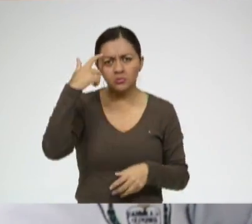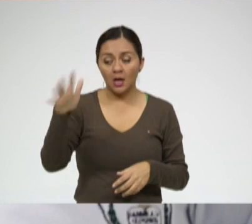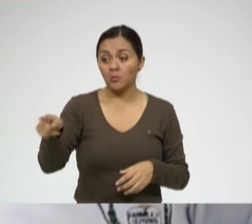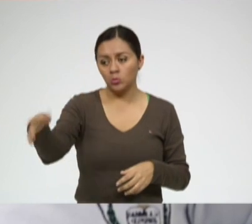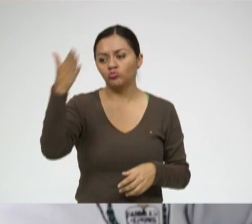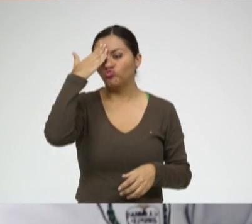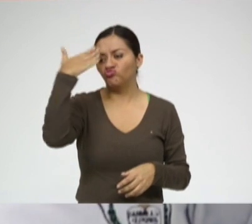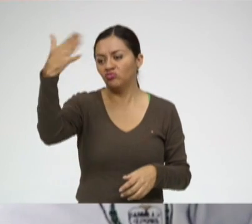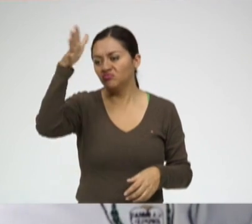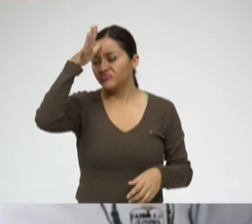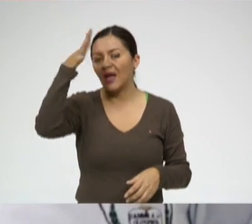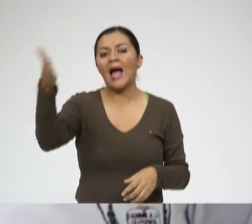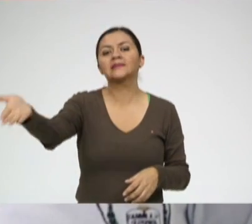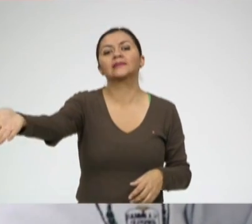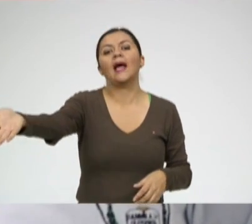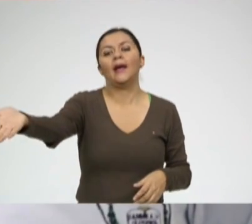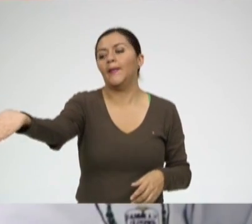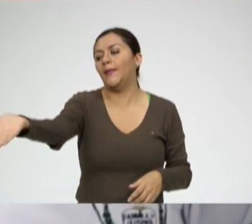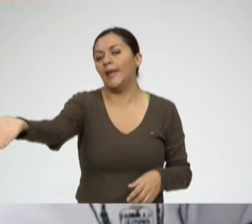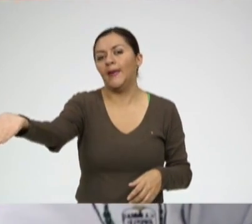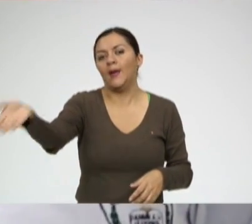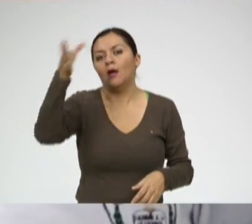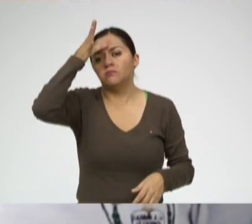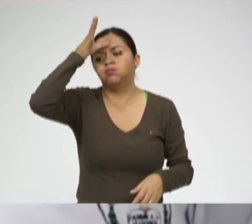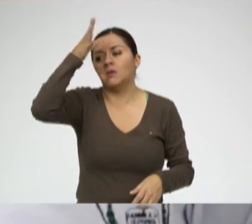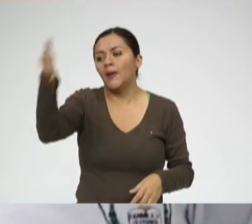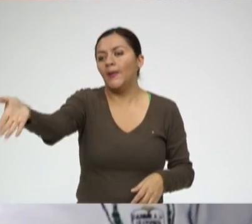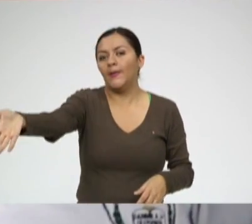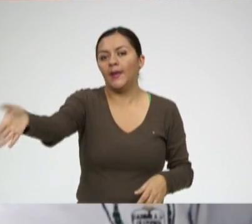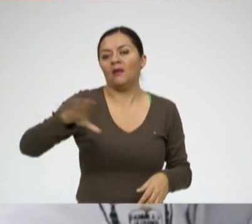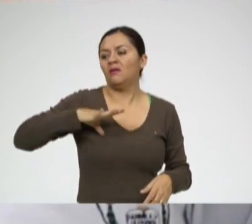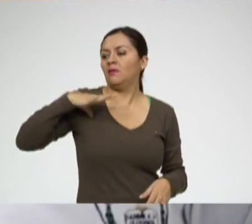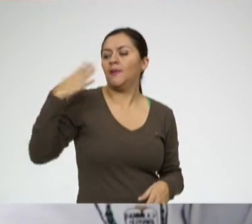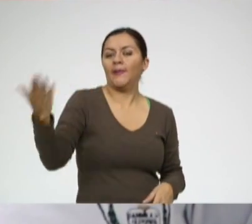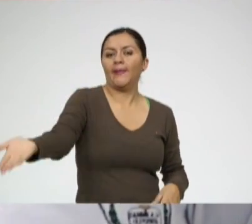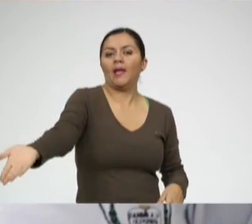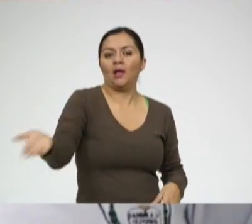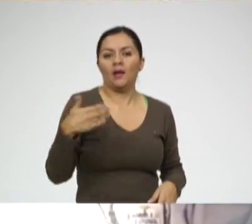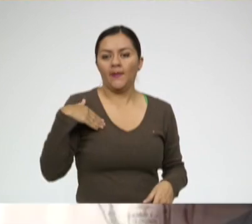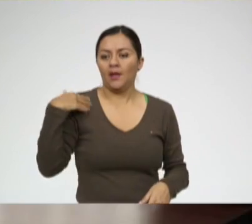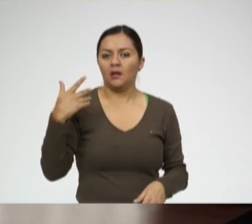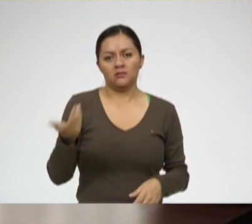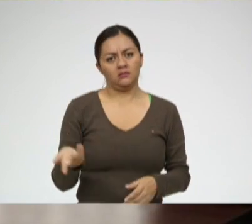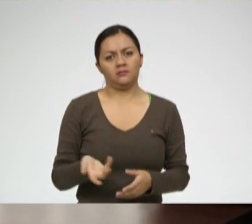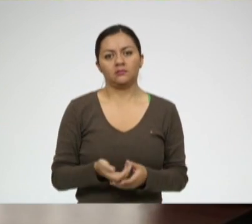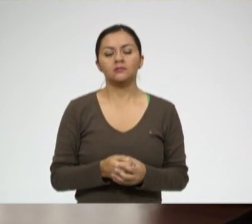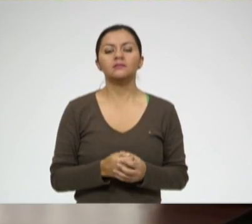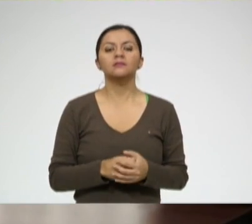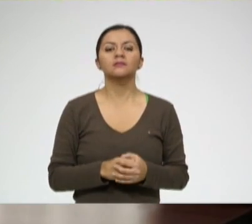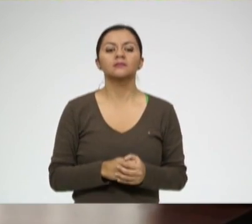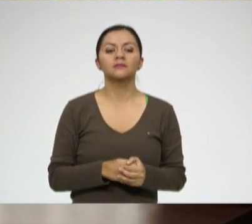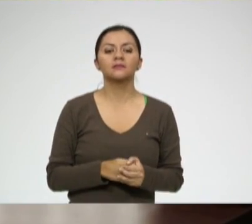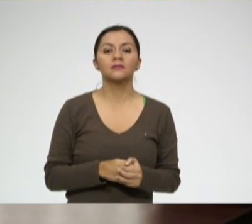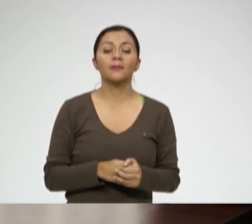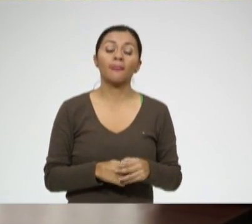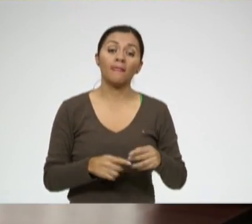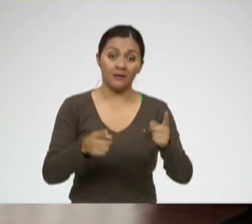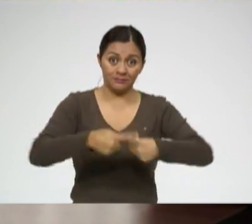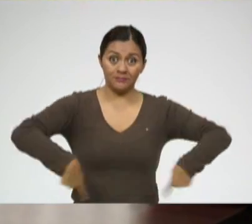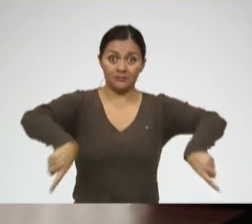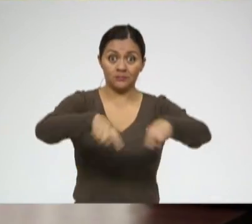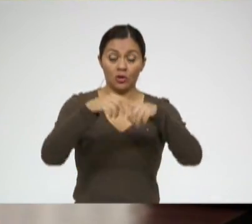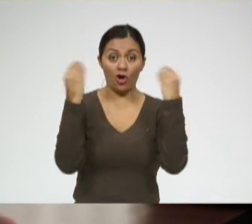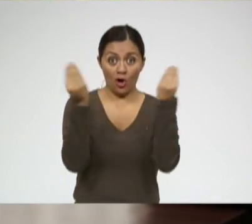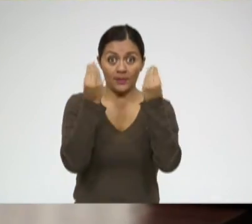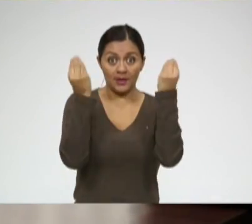los chicos comienzan a decir, ay, sí, ya, te crees inteligente, te crees esto, te crees el otro. Nuestros chicos que